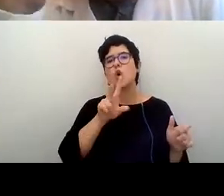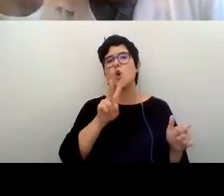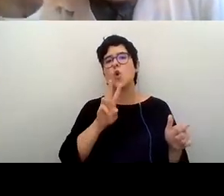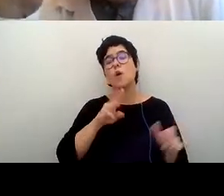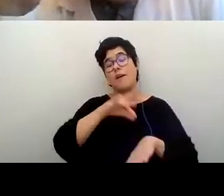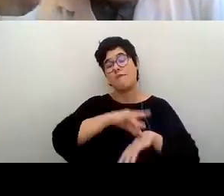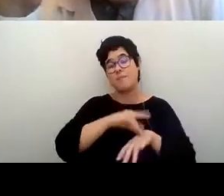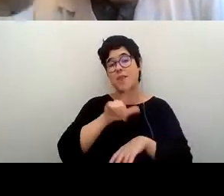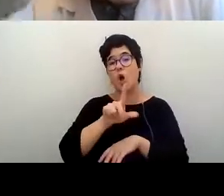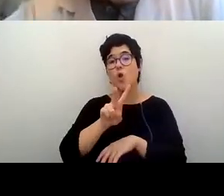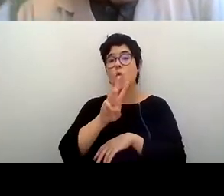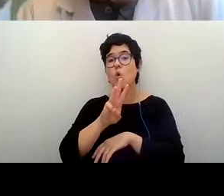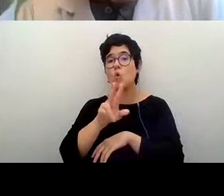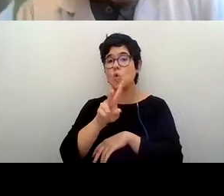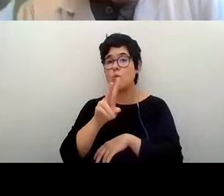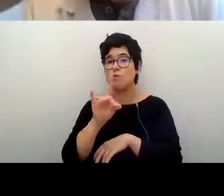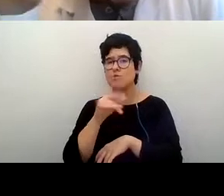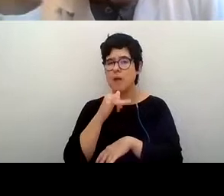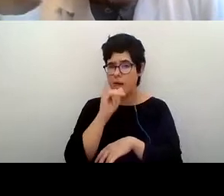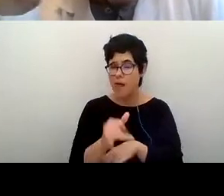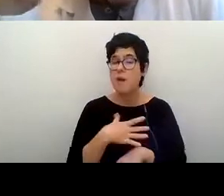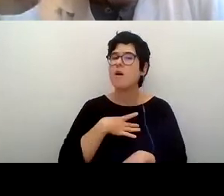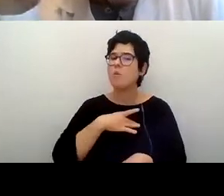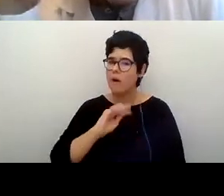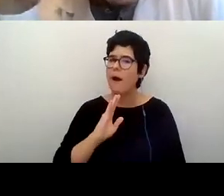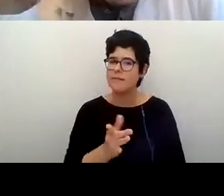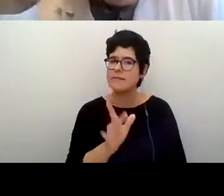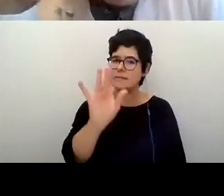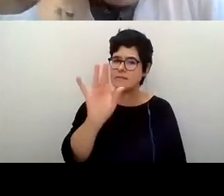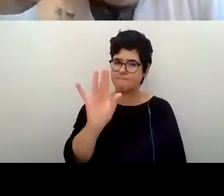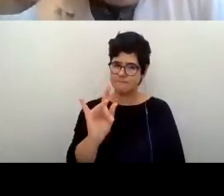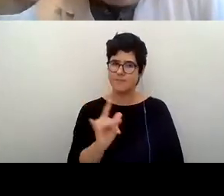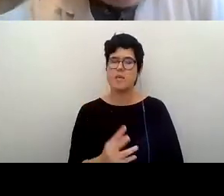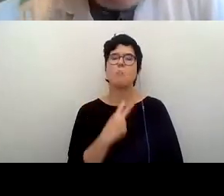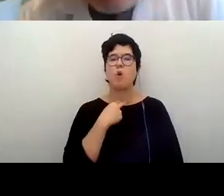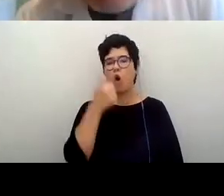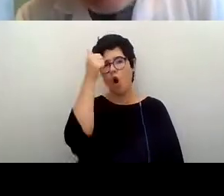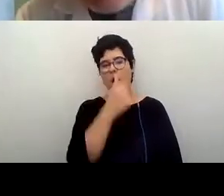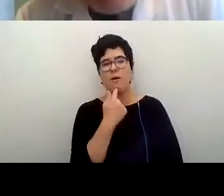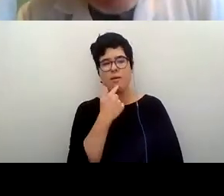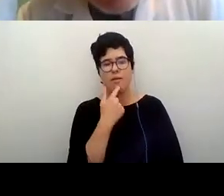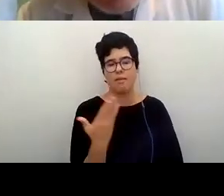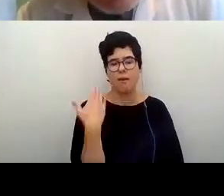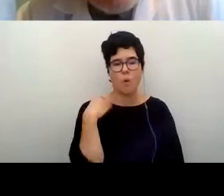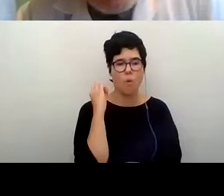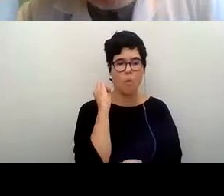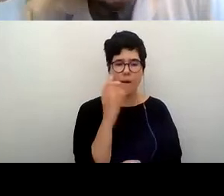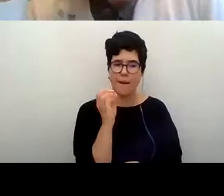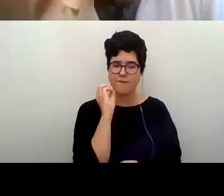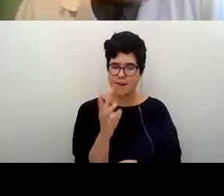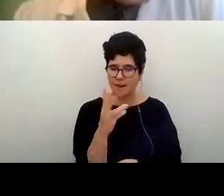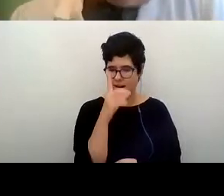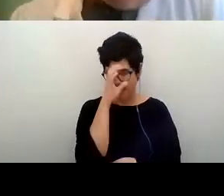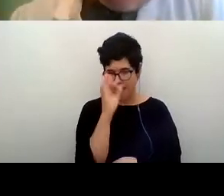Sí, es lo que comentábamos, puede resultar perjudicial, es lo que comentábamos creo que en el webinar anterior. El problema que